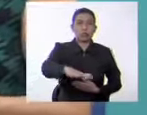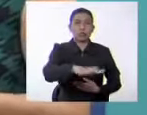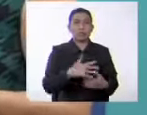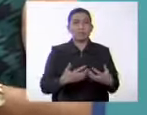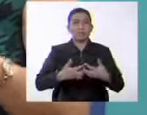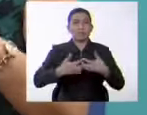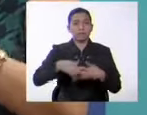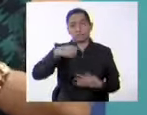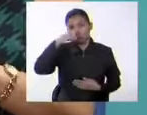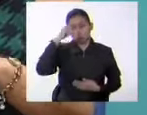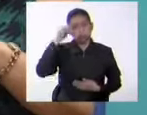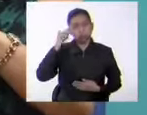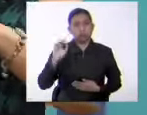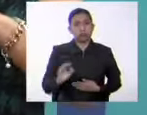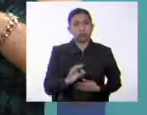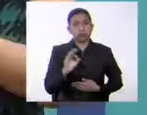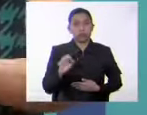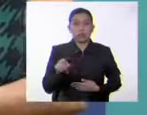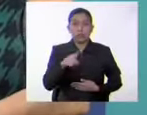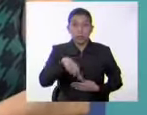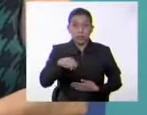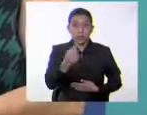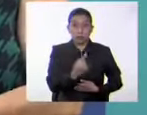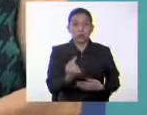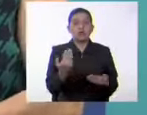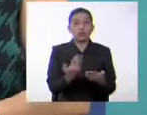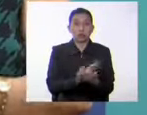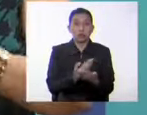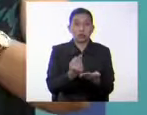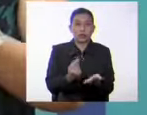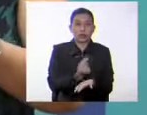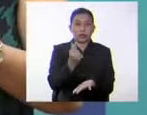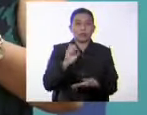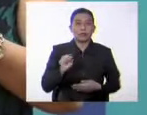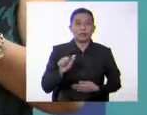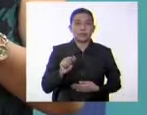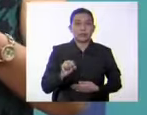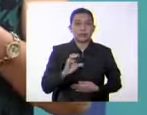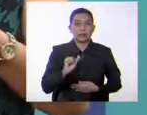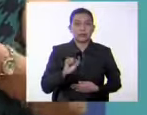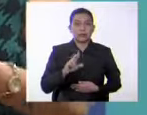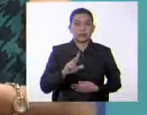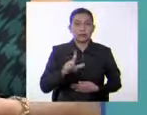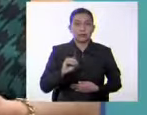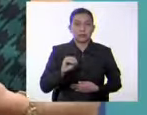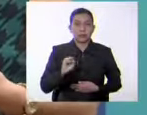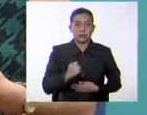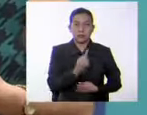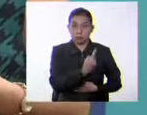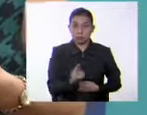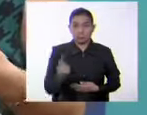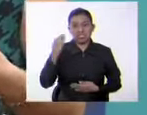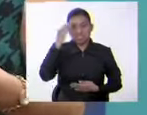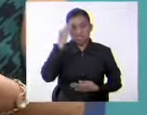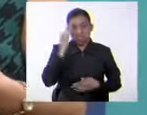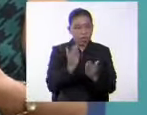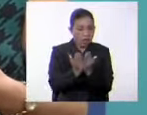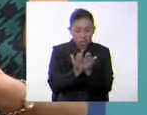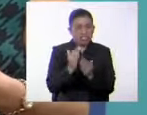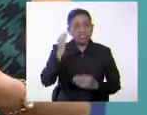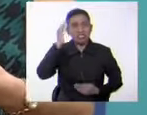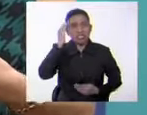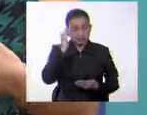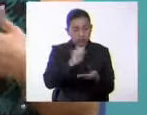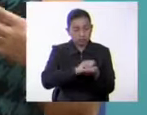proceso. Entonces, toda esa gente que estudió en la Universidad San Carlos, todas esas gentes que sí sabían leer y escribir, es más,